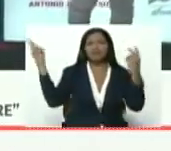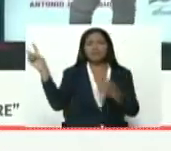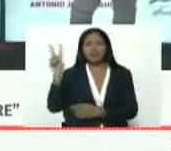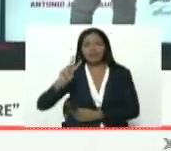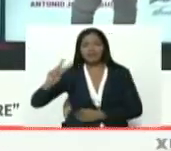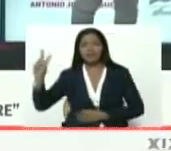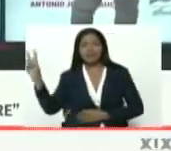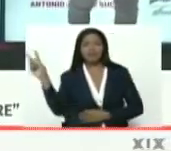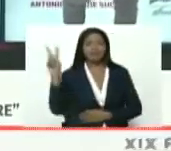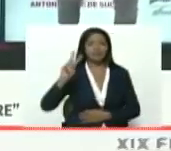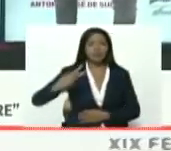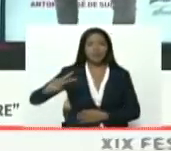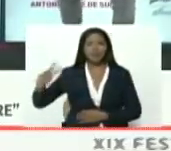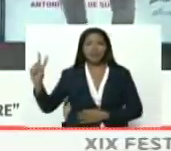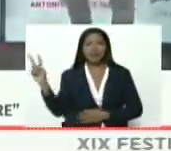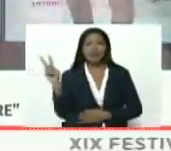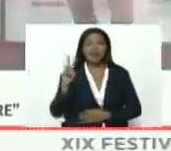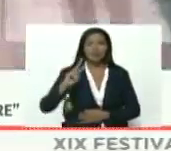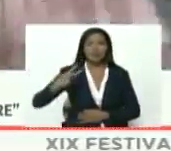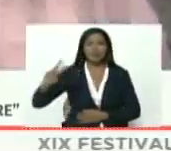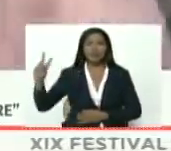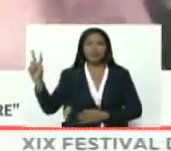¡Viva Venezuela!